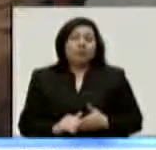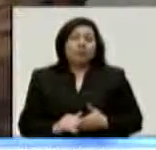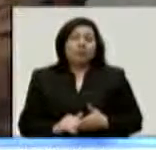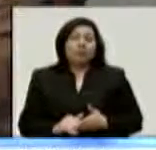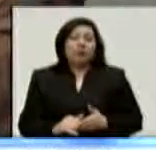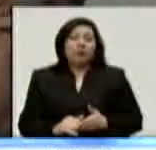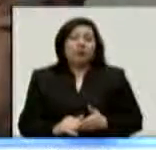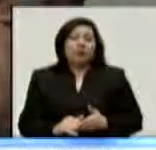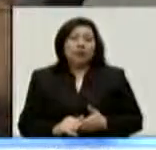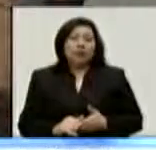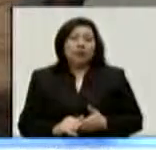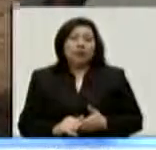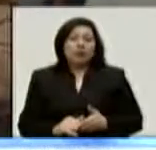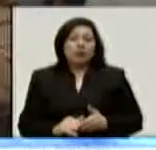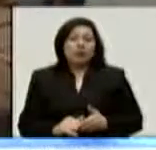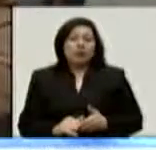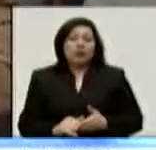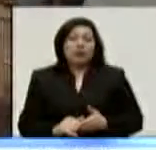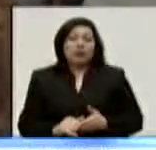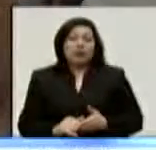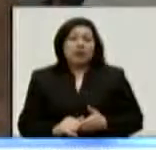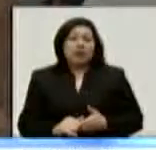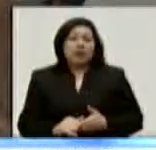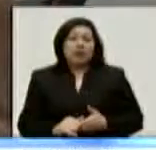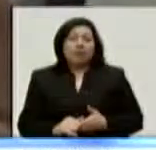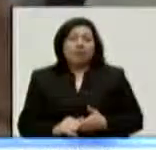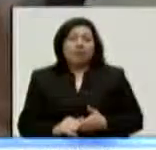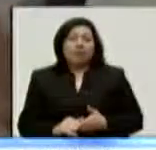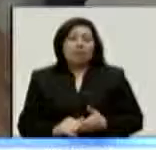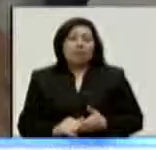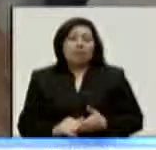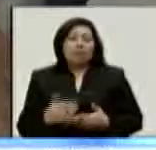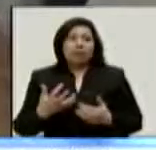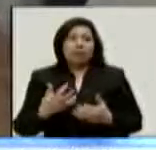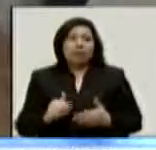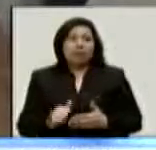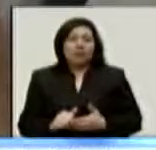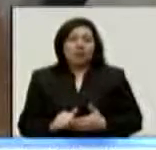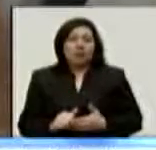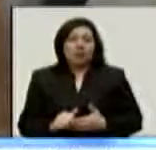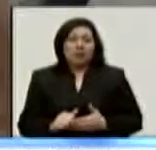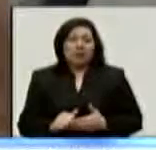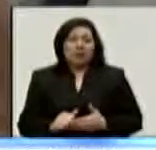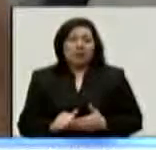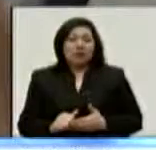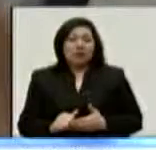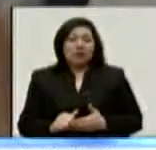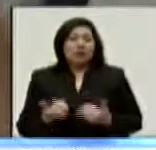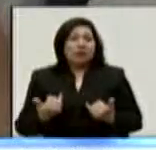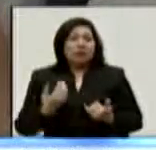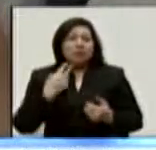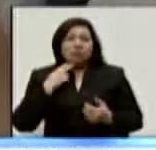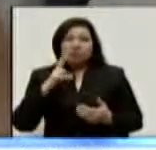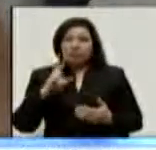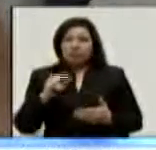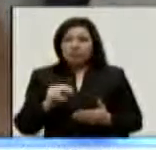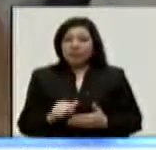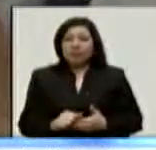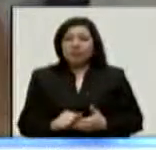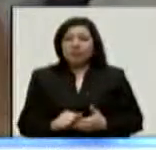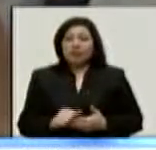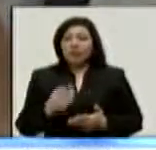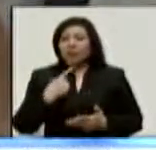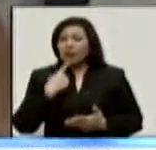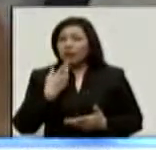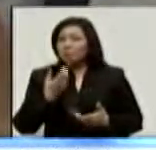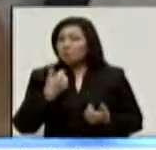como dijo Rómulo, dijo que esta empresa había sido descalificada. Aquí se ha negado eso. Dijo que había